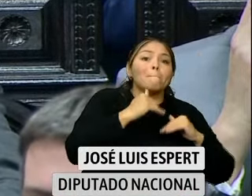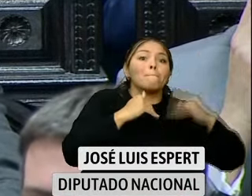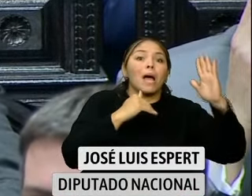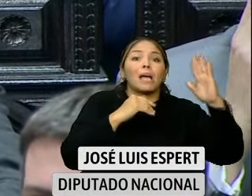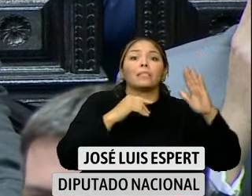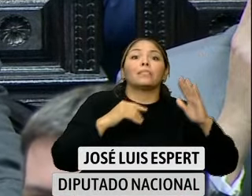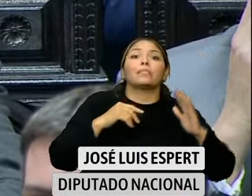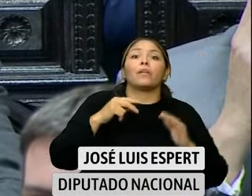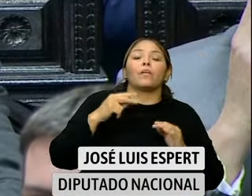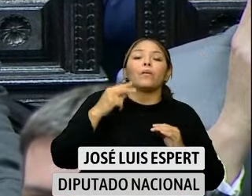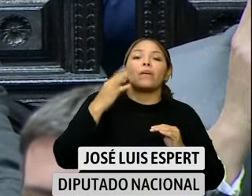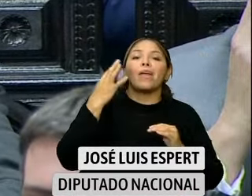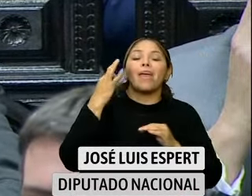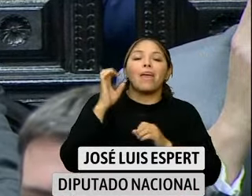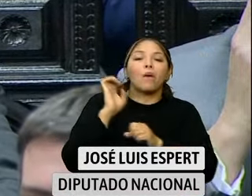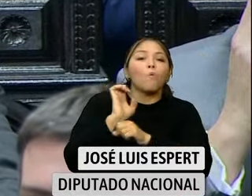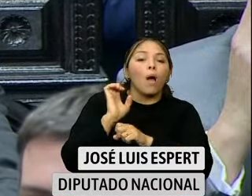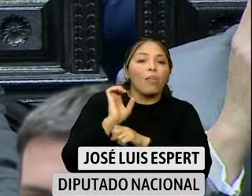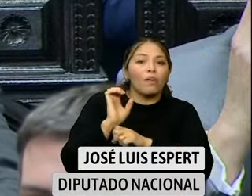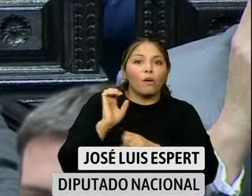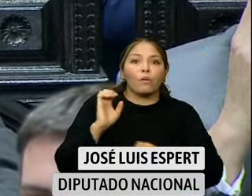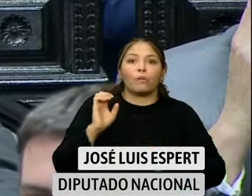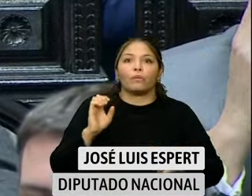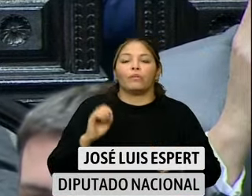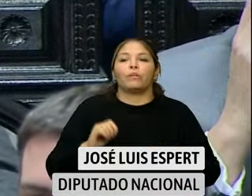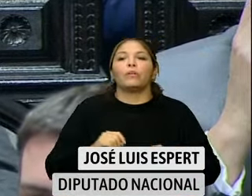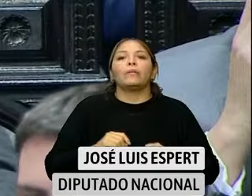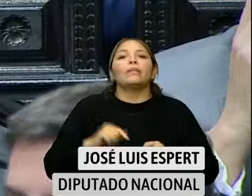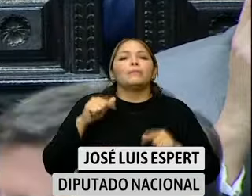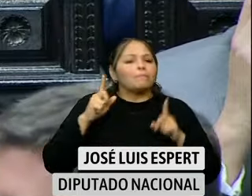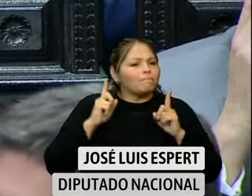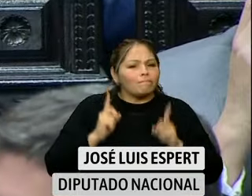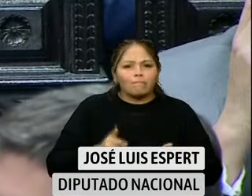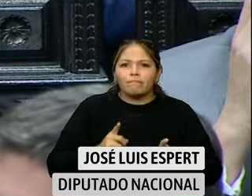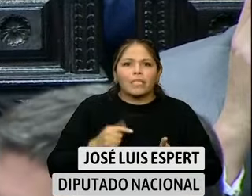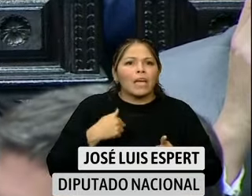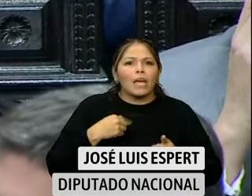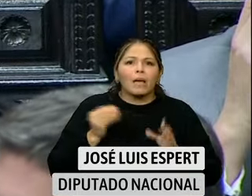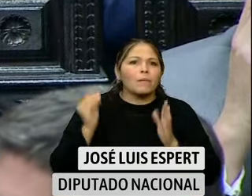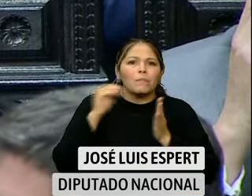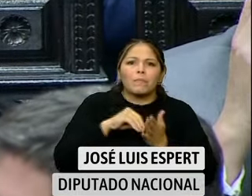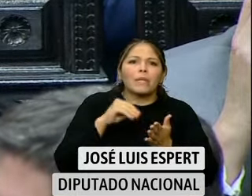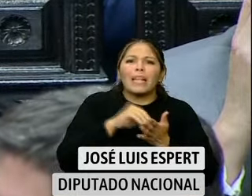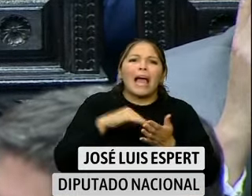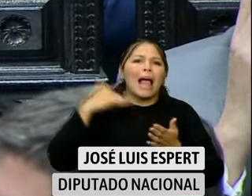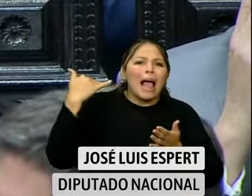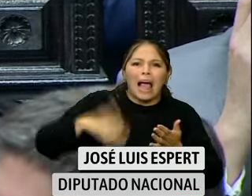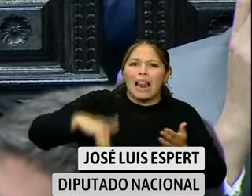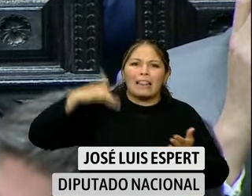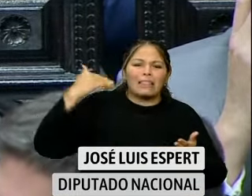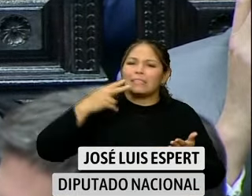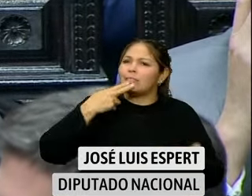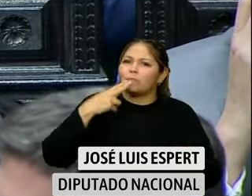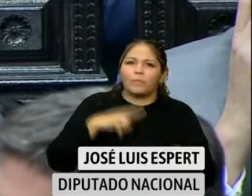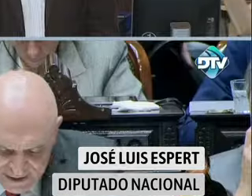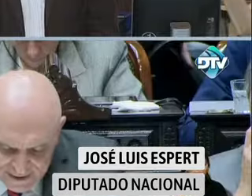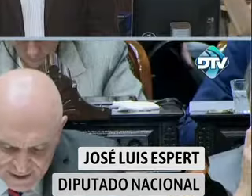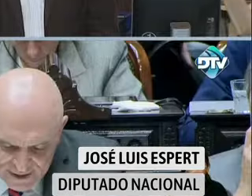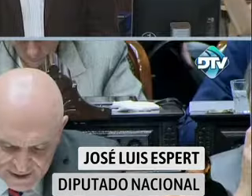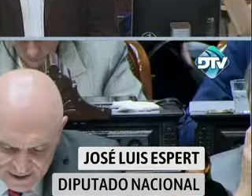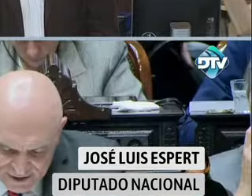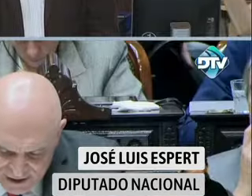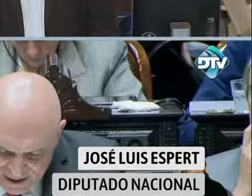2,0 veces etcétera es importante lo que está diciendo está contando a ver podríamos